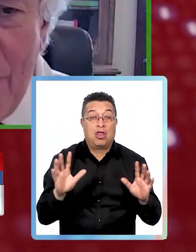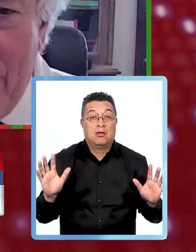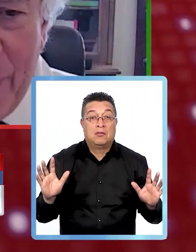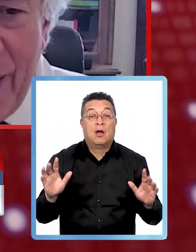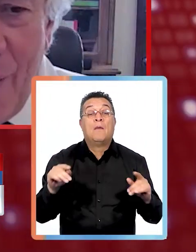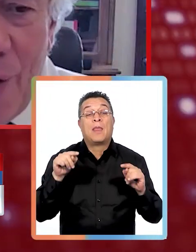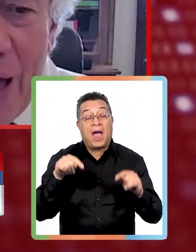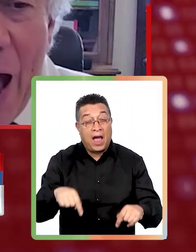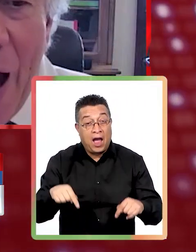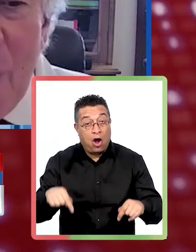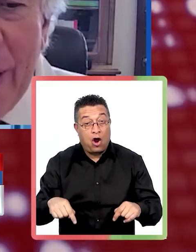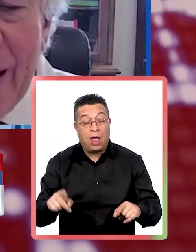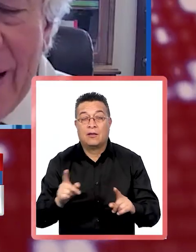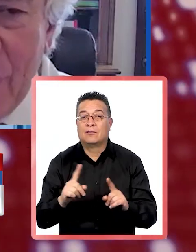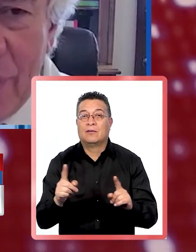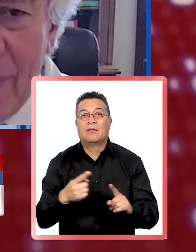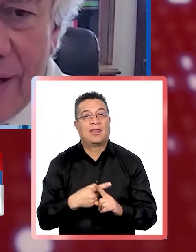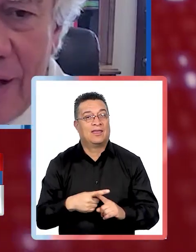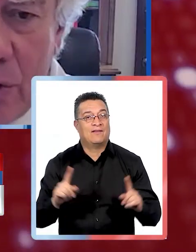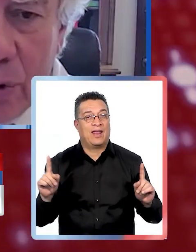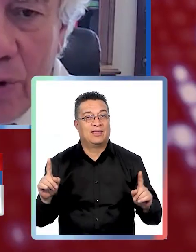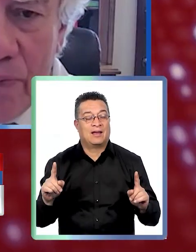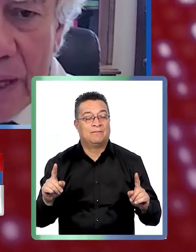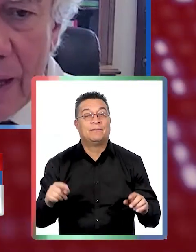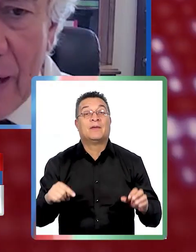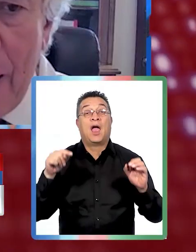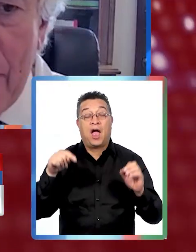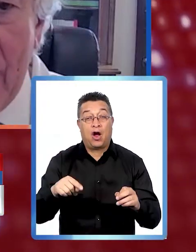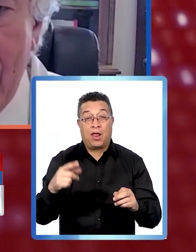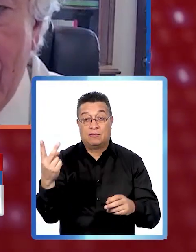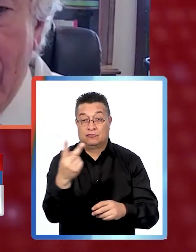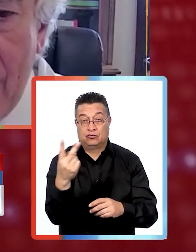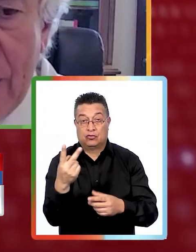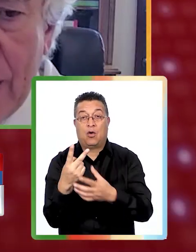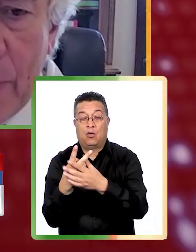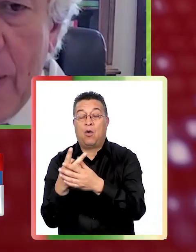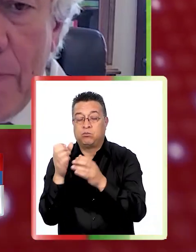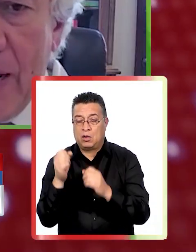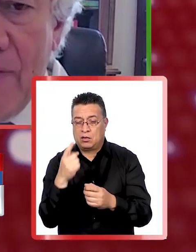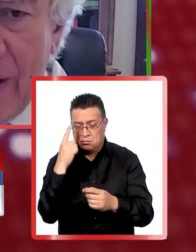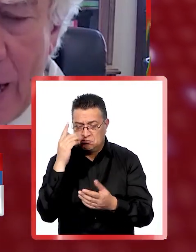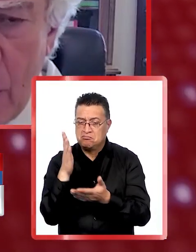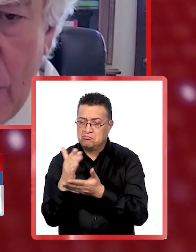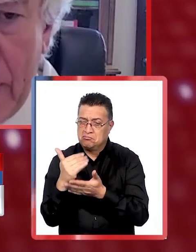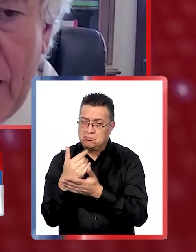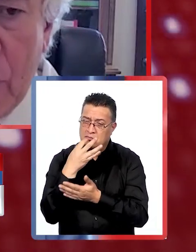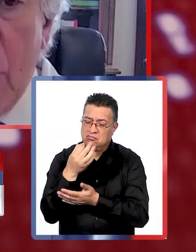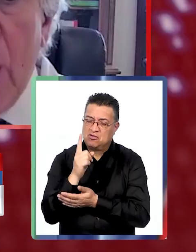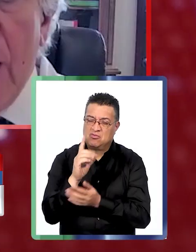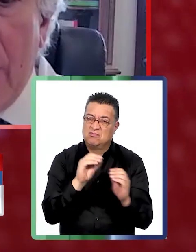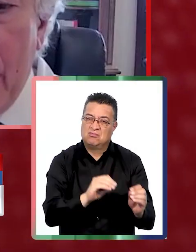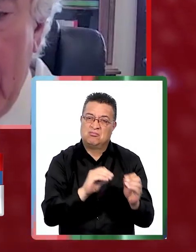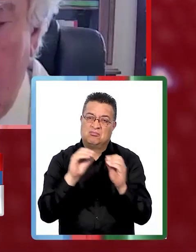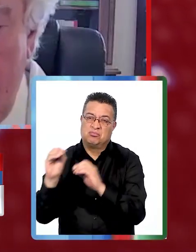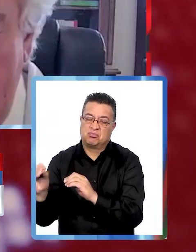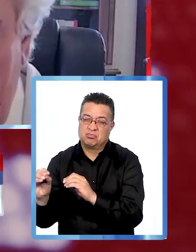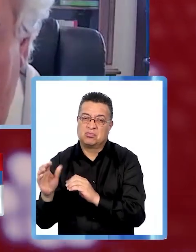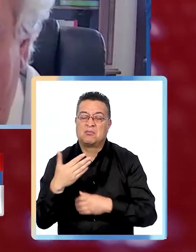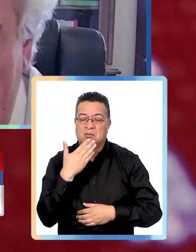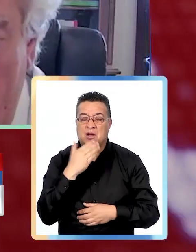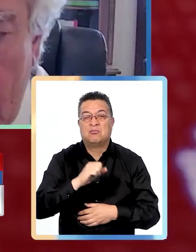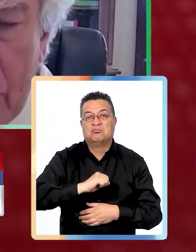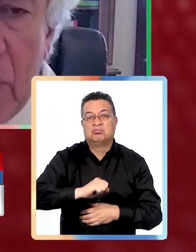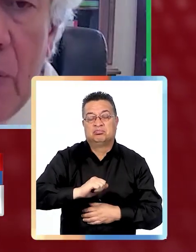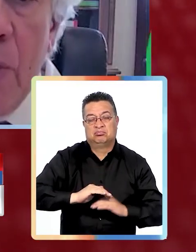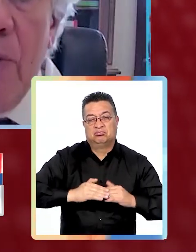daba como acordado. Ahora eso es distinto. Las parejas saben que pueden planificar los embarazos, que pueden usar